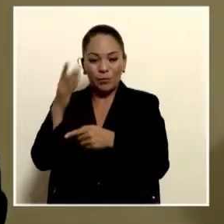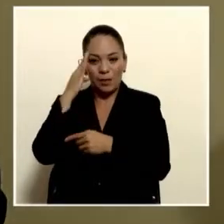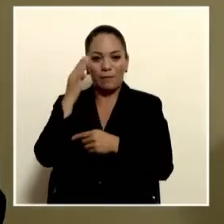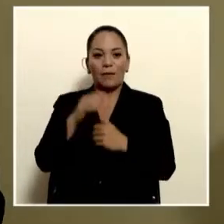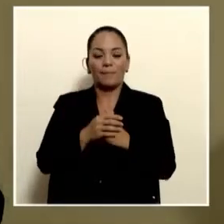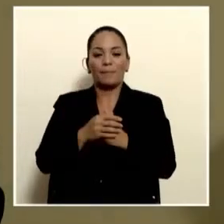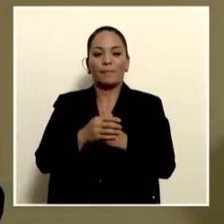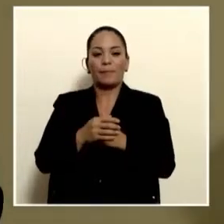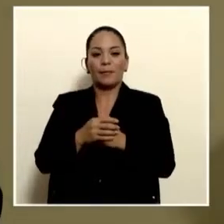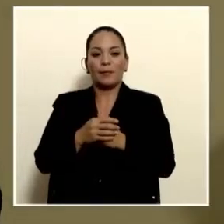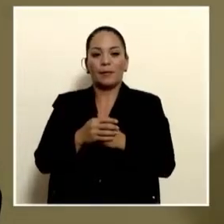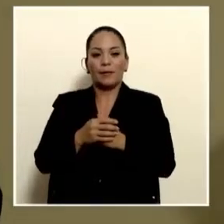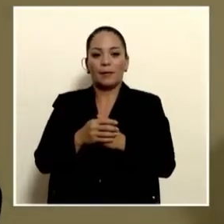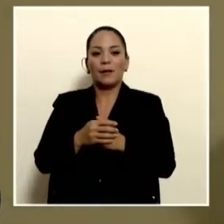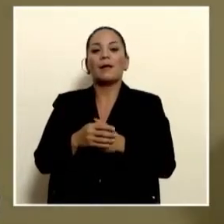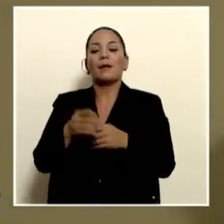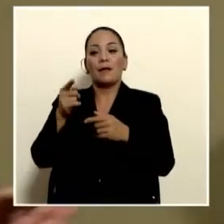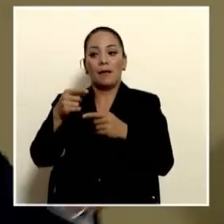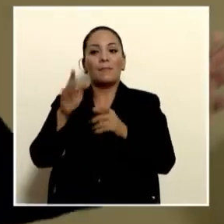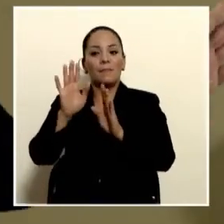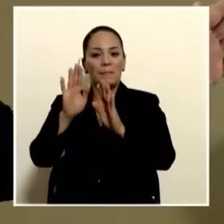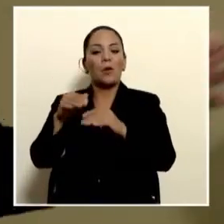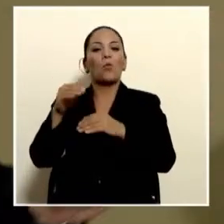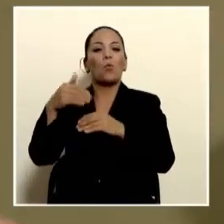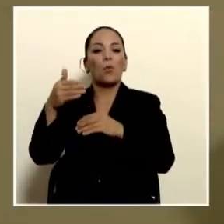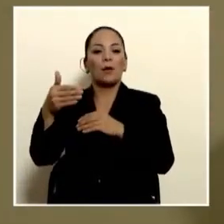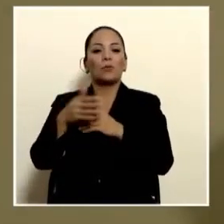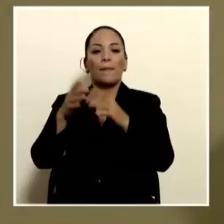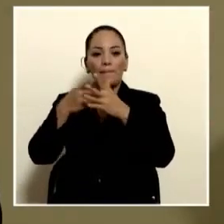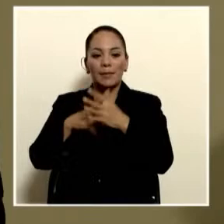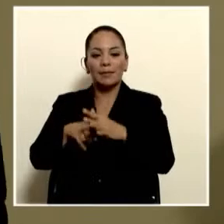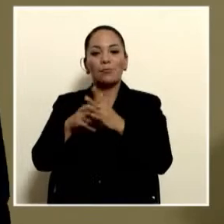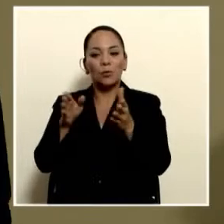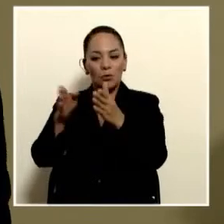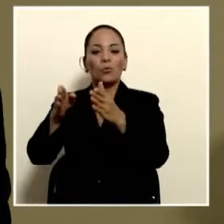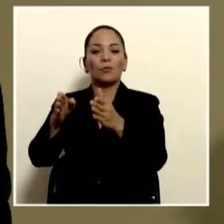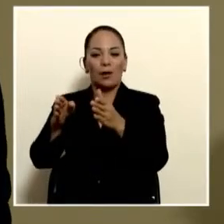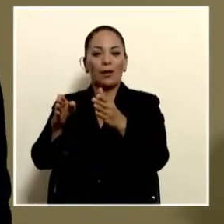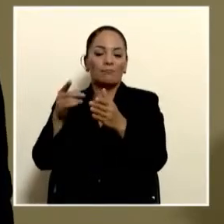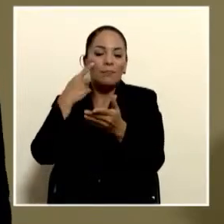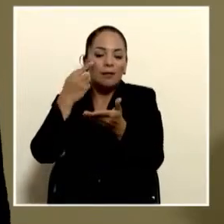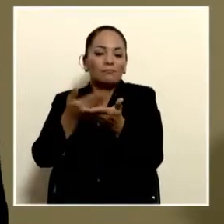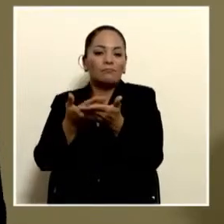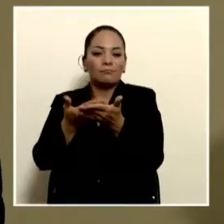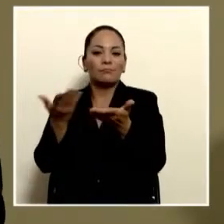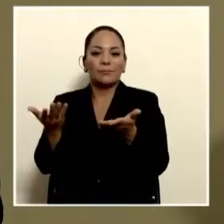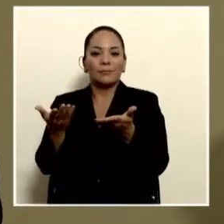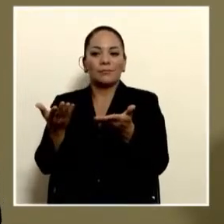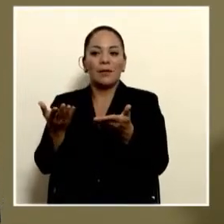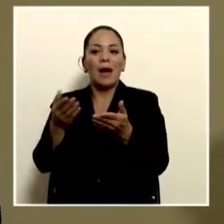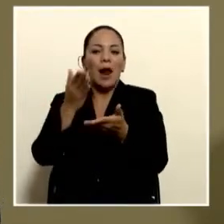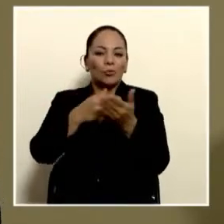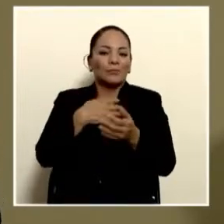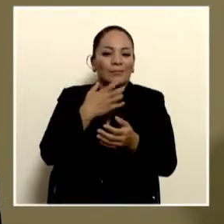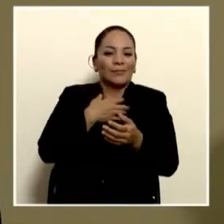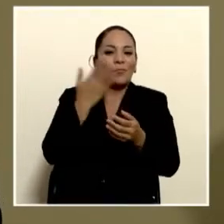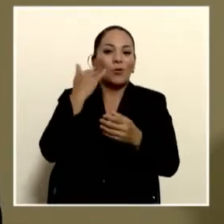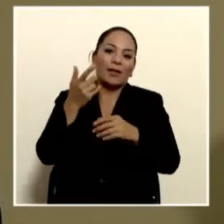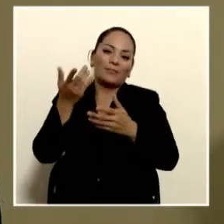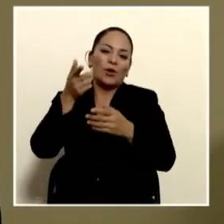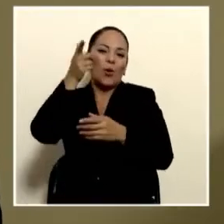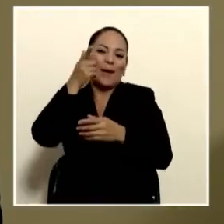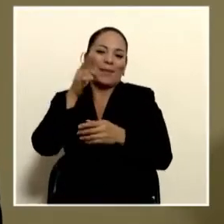muy real y palpable en el momento en que empecemos con la ruta, porque estamos tocando intereses,